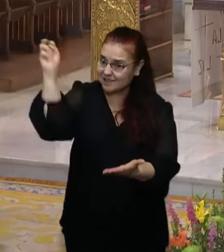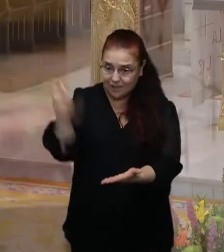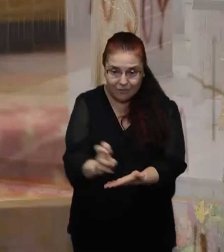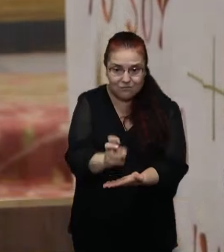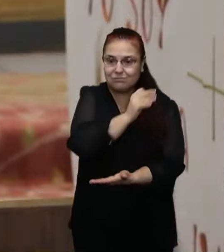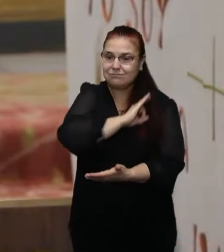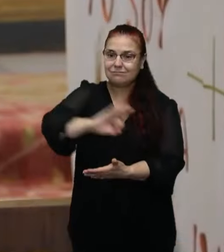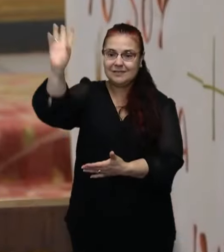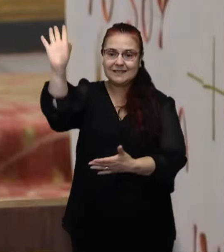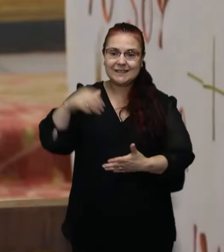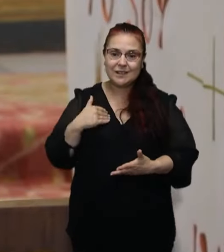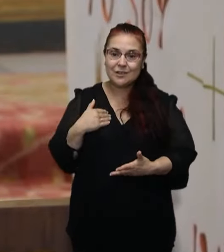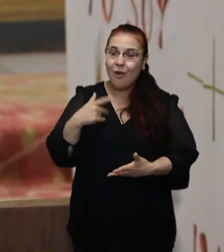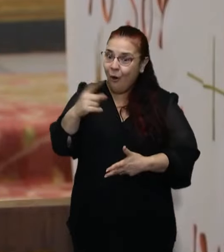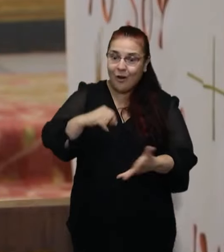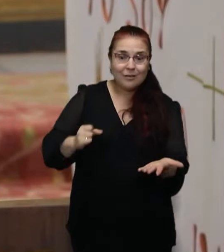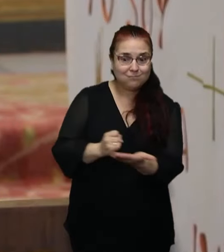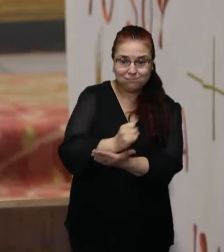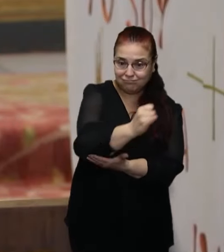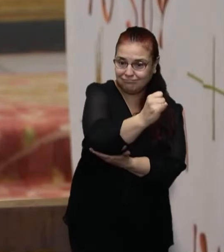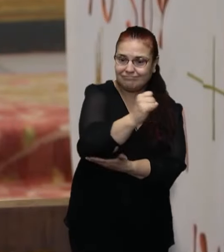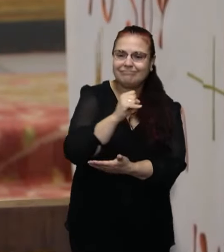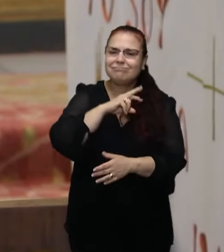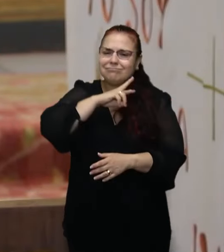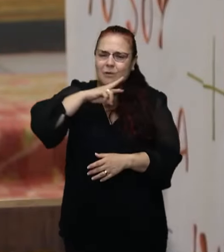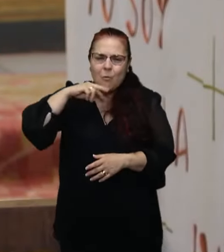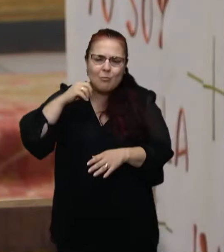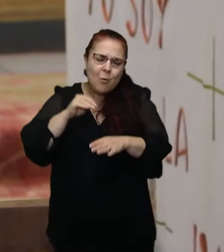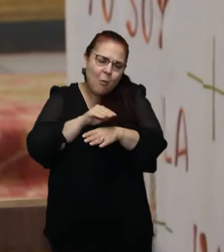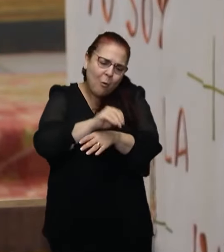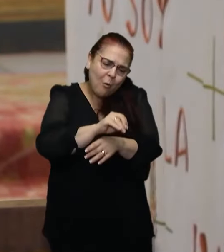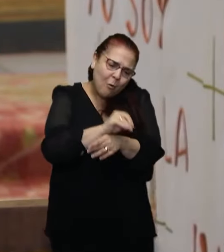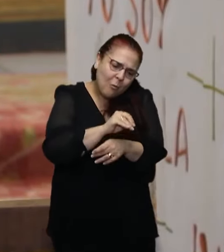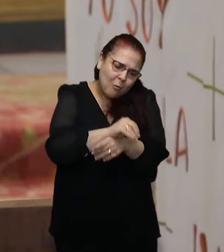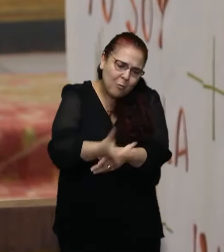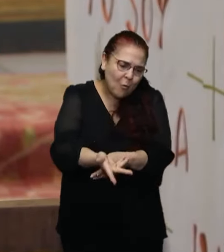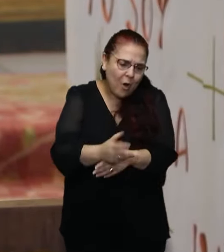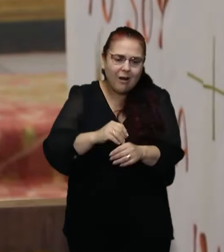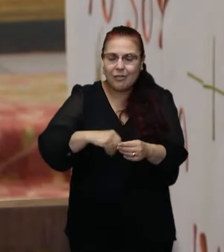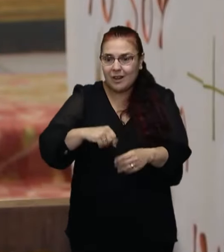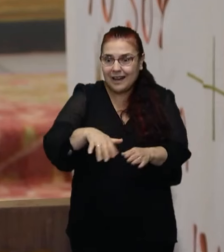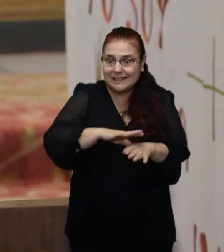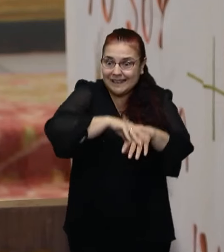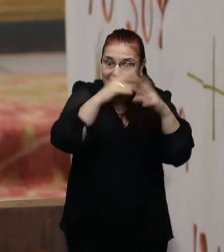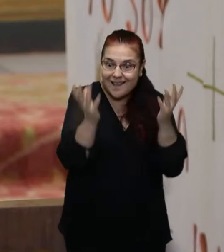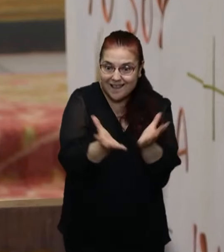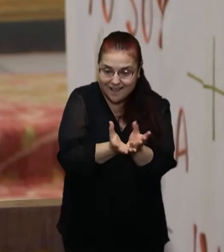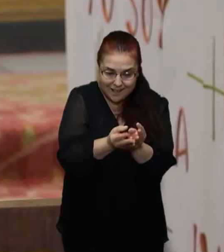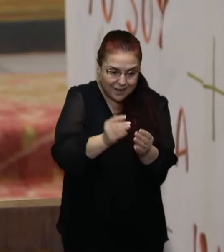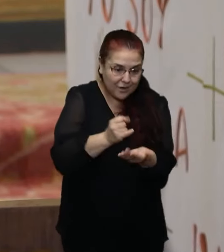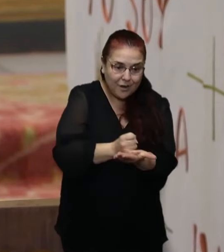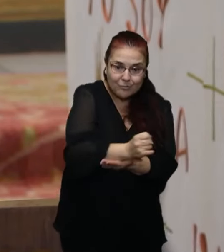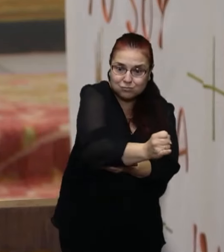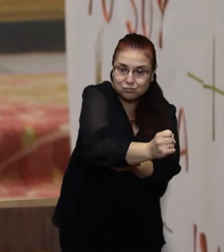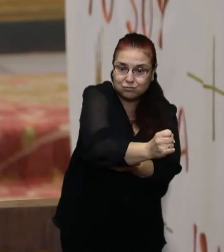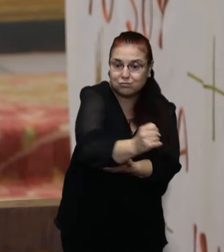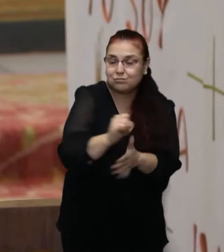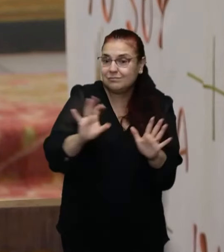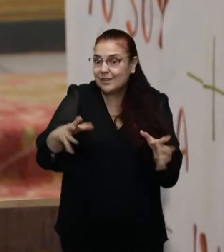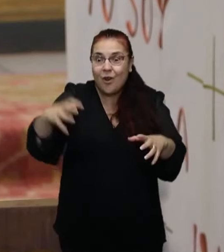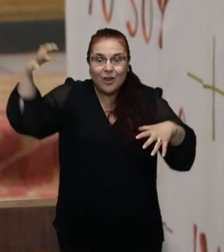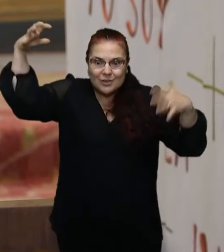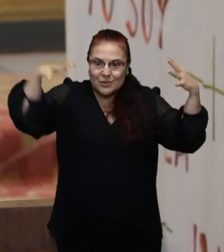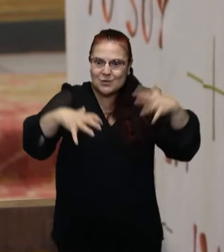Señor. El labrador aguarda paciente el fruto valioso de la tierra, mientras recibe la